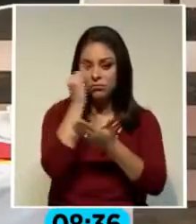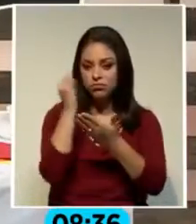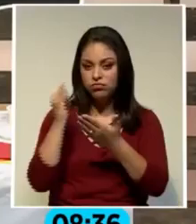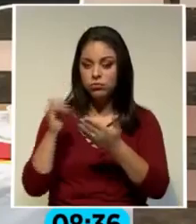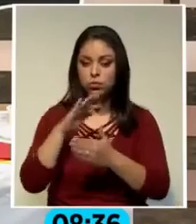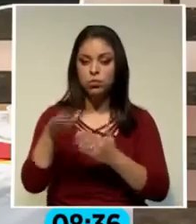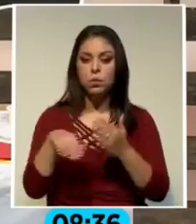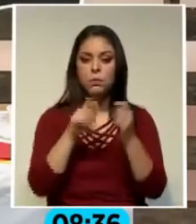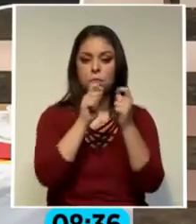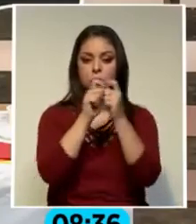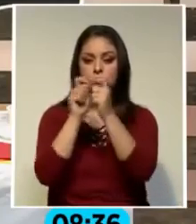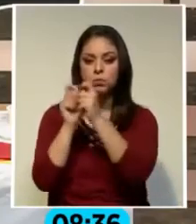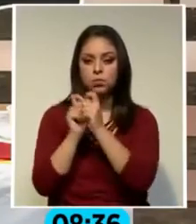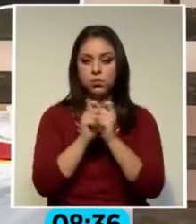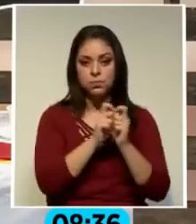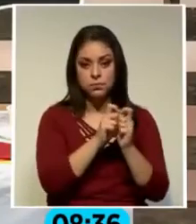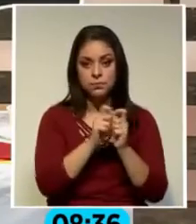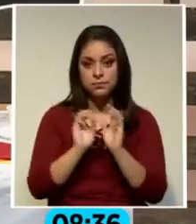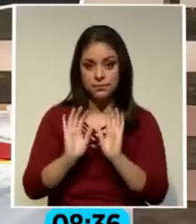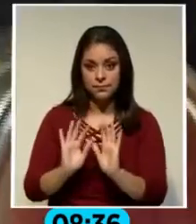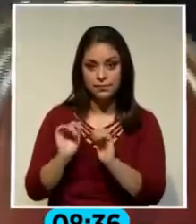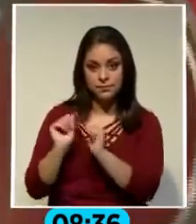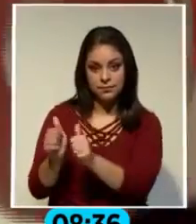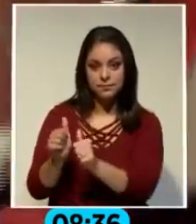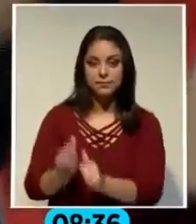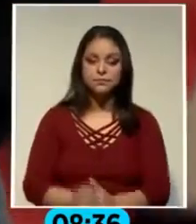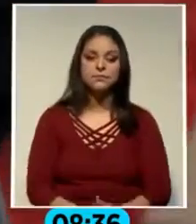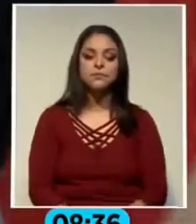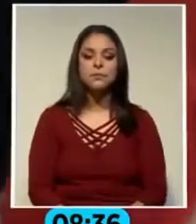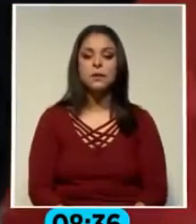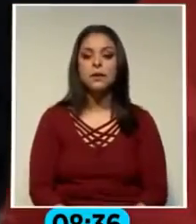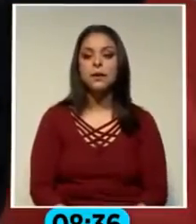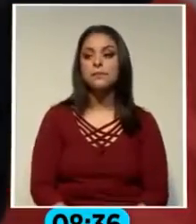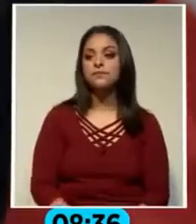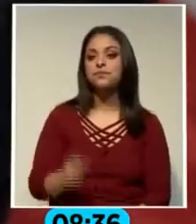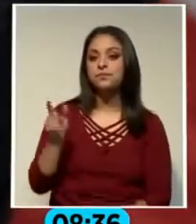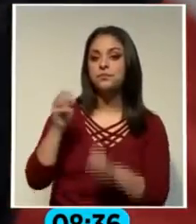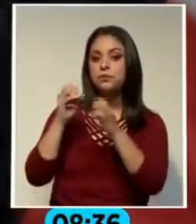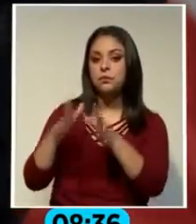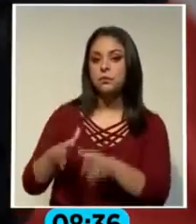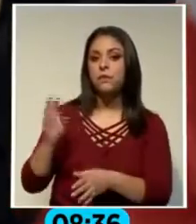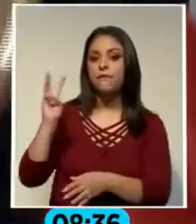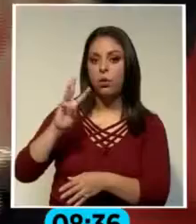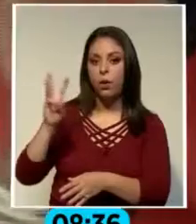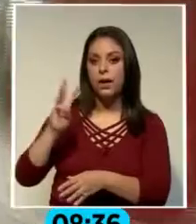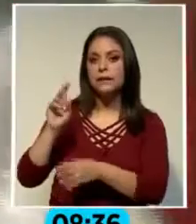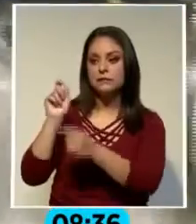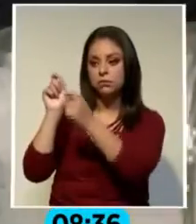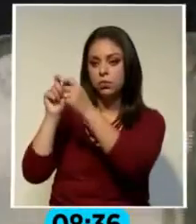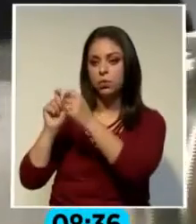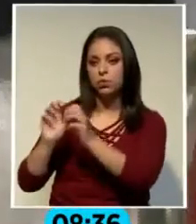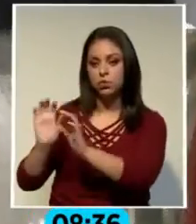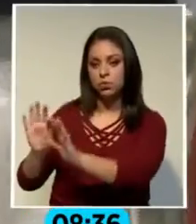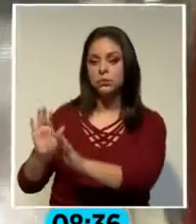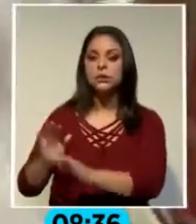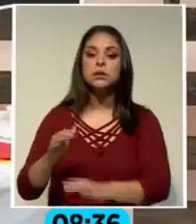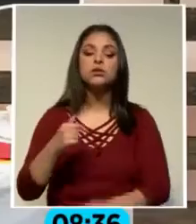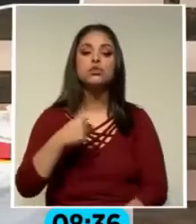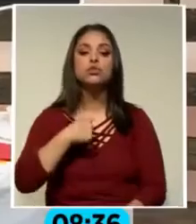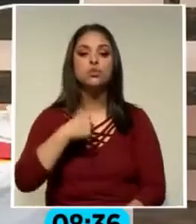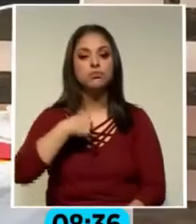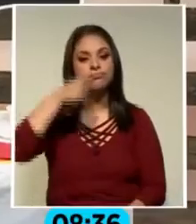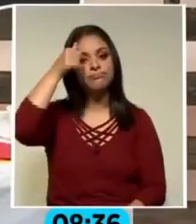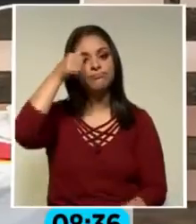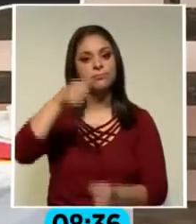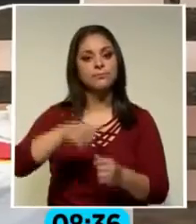¡Qué belleza! Pero mientras tanto, mientras que la niña Gwen va haciendo puntitos, yo tengo por aquí, porque recuerden que todos los